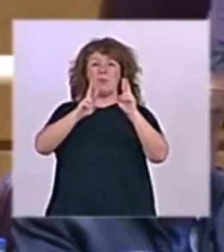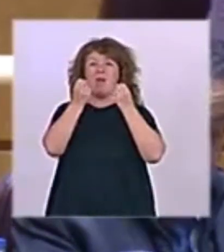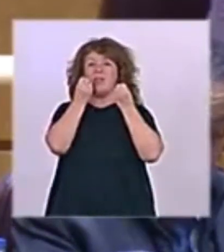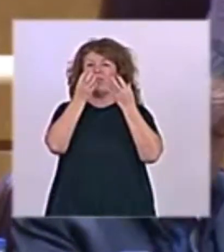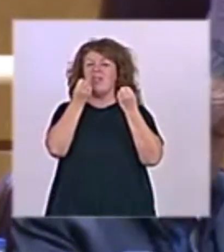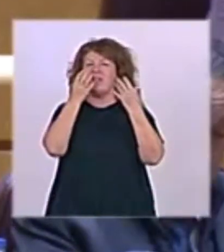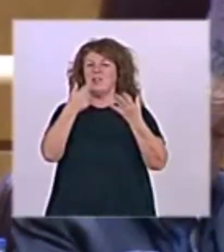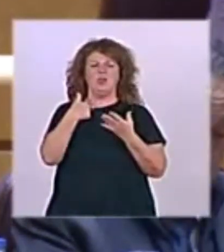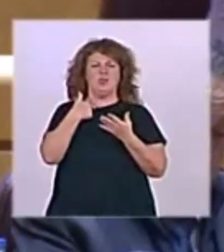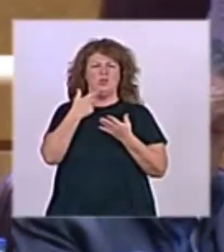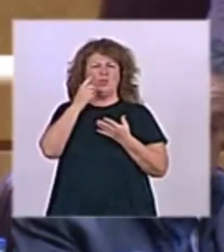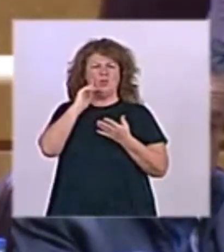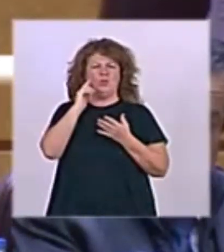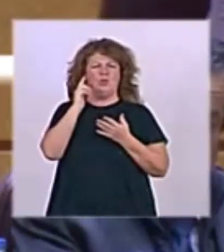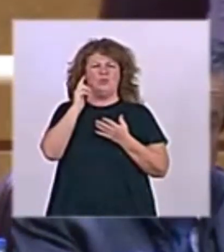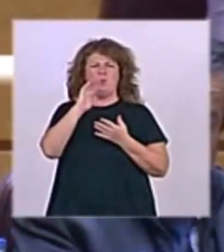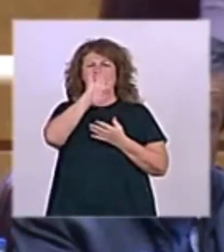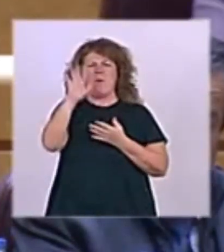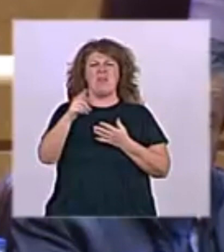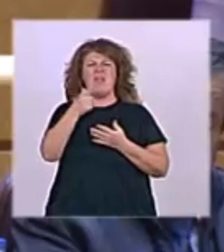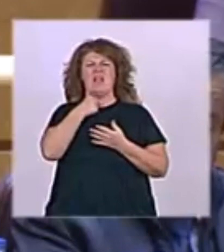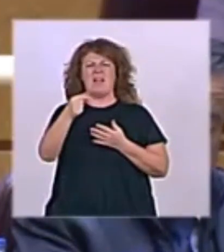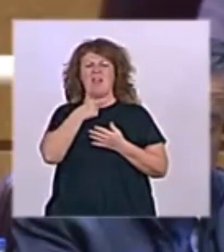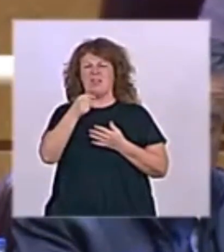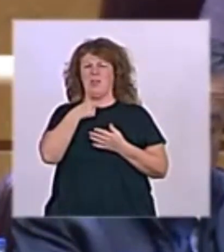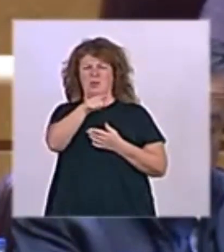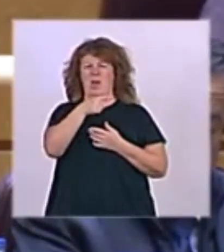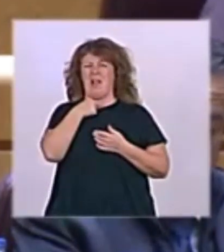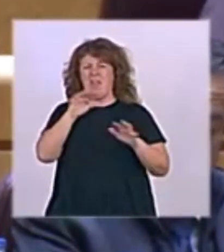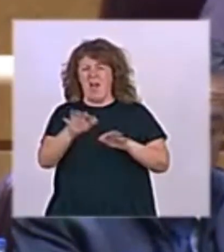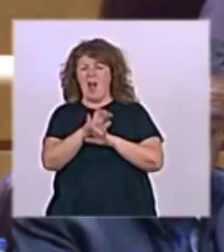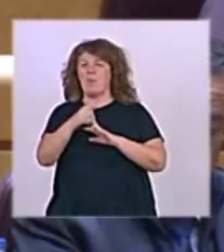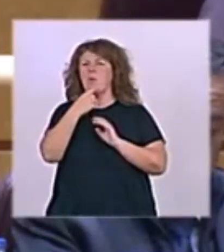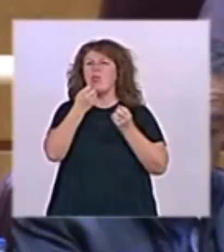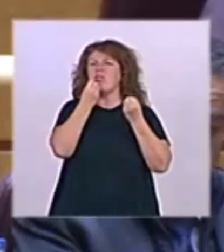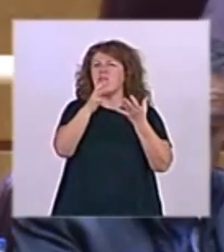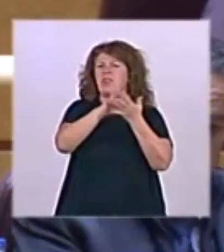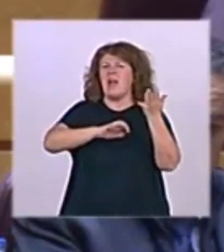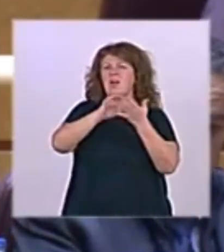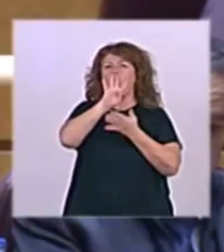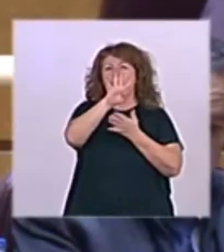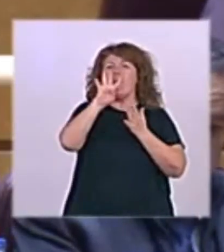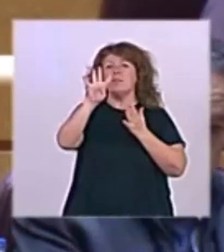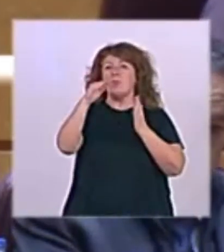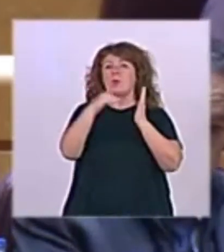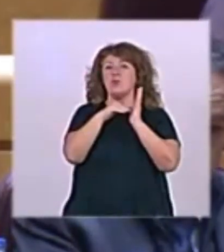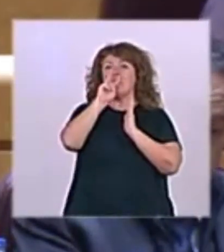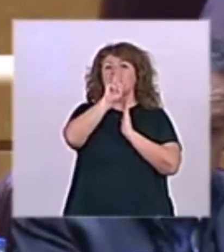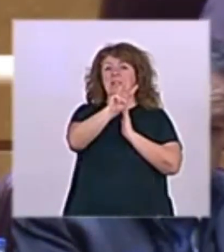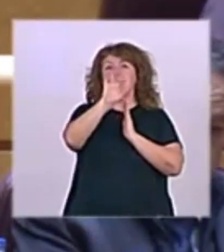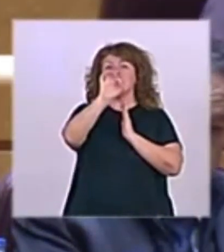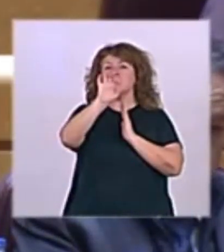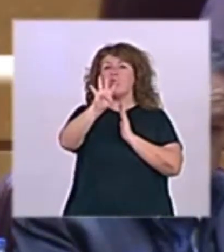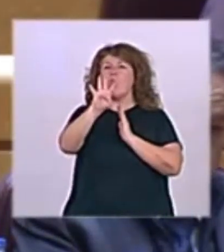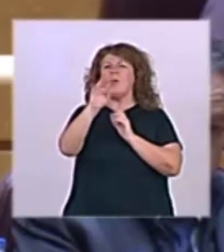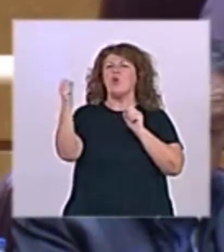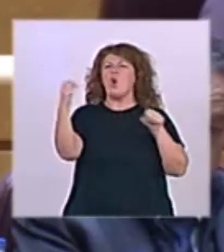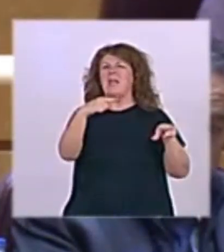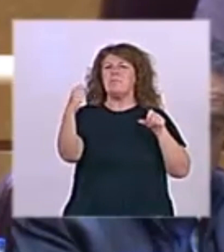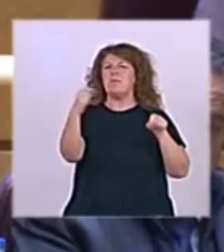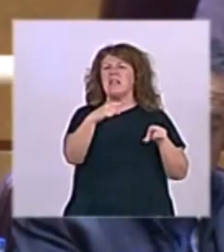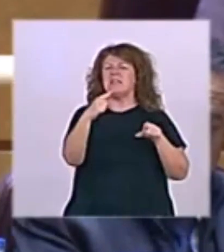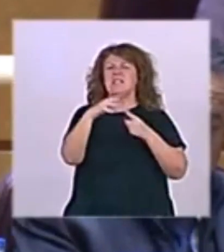Mire, le voy a dar algunos 44.404 inmigrantes En situación irregular Han venido a España Según los datos